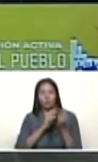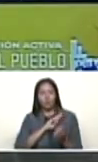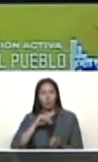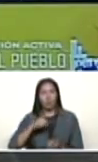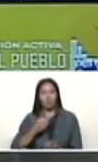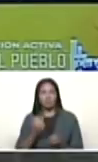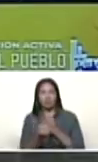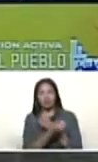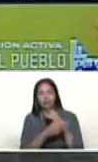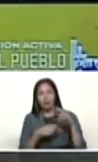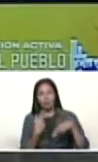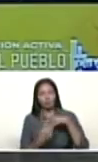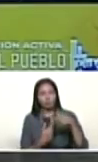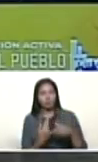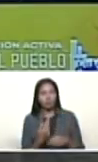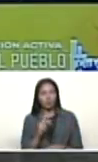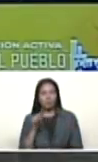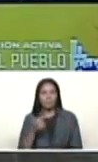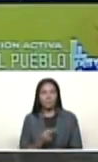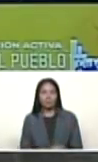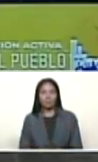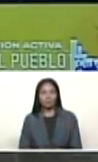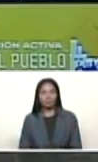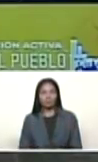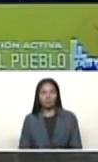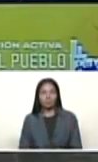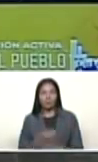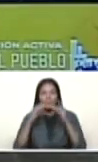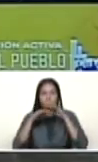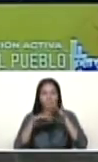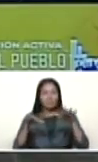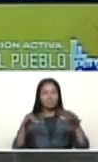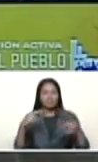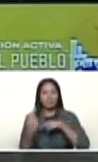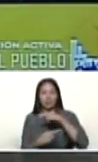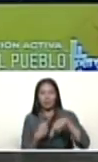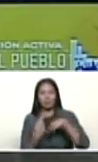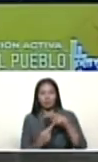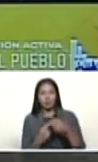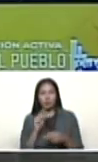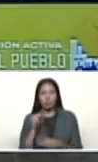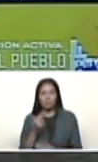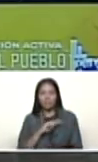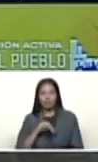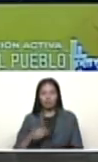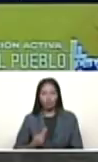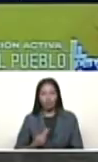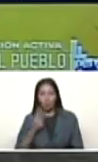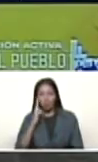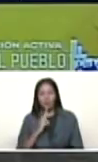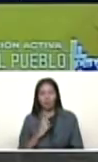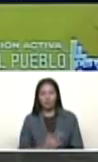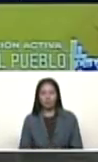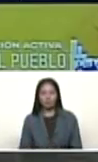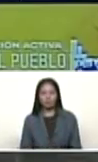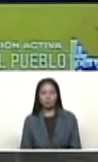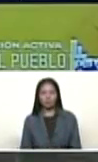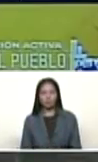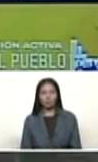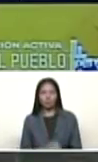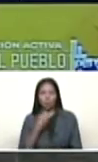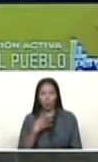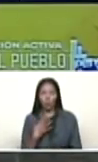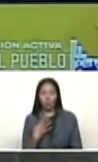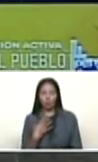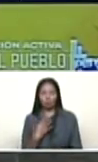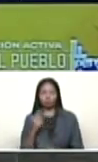revolución, la revolución. Bendita revolución, la revolución bolivariana. Bueno,